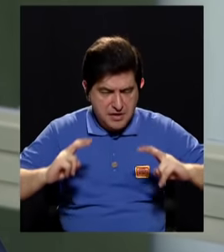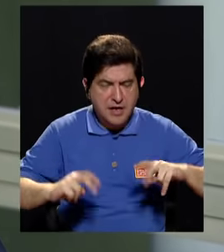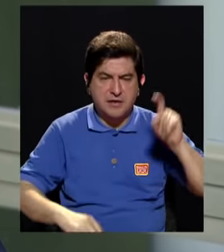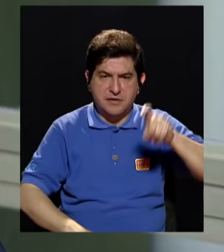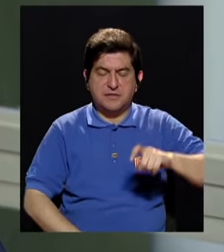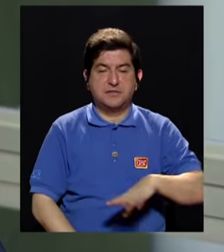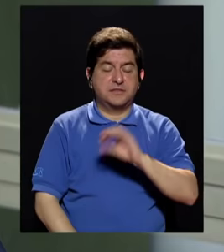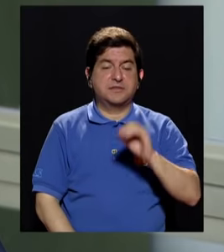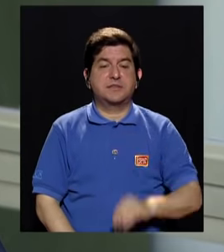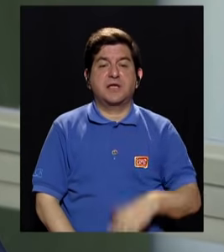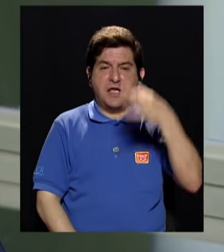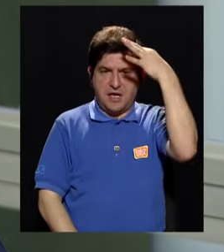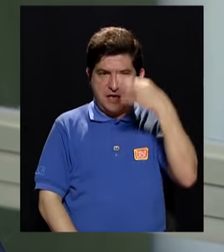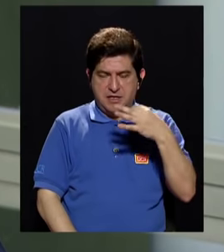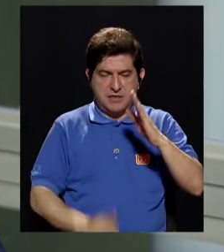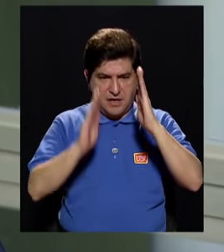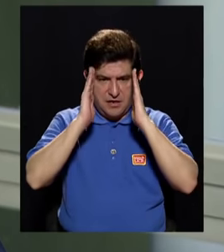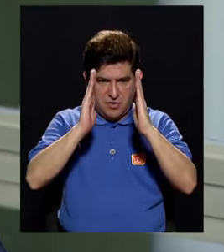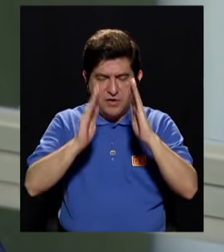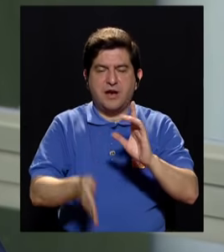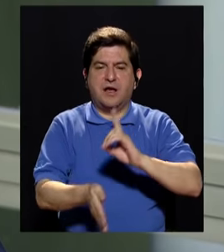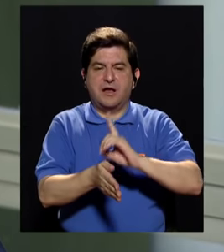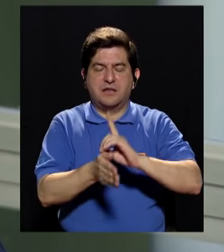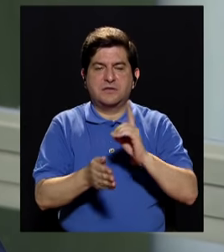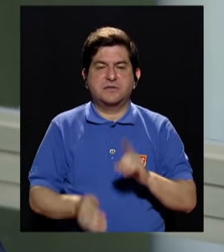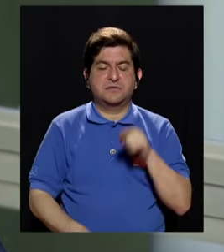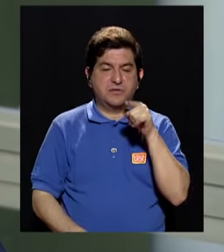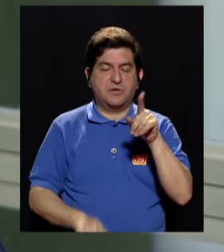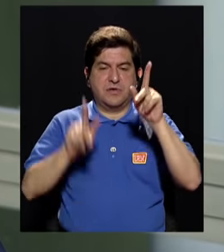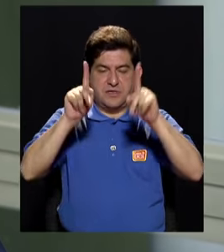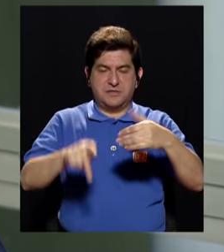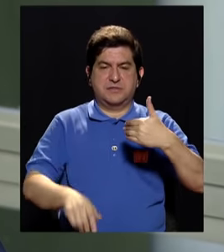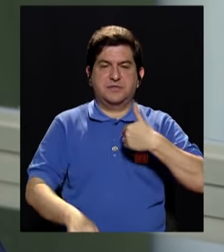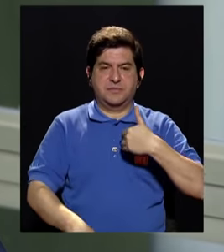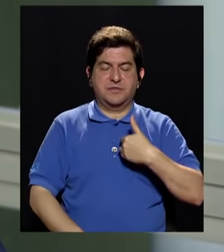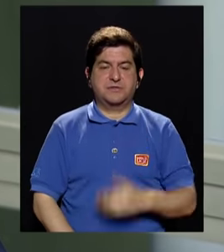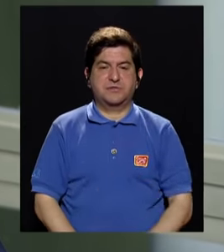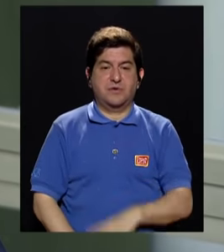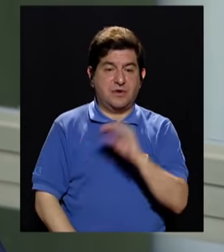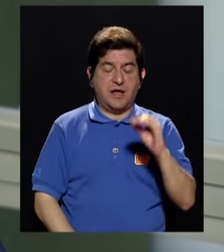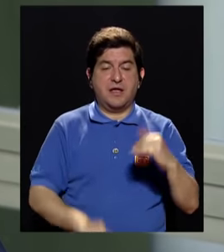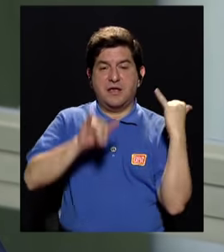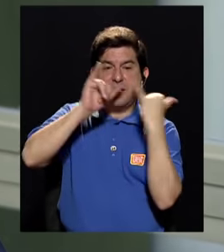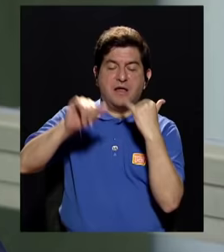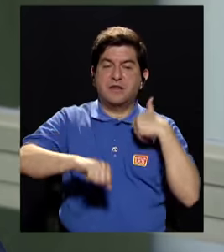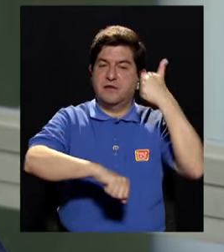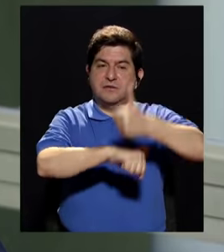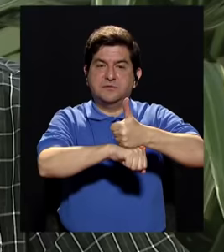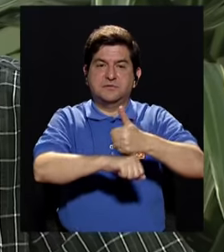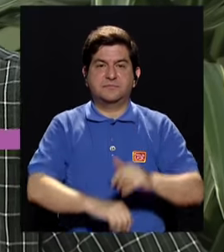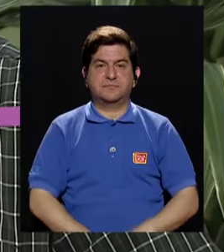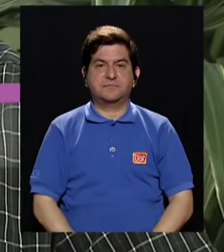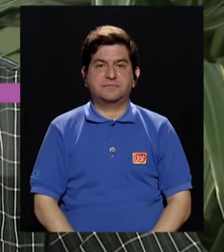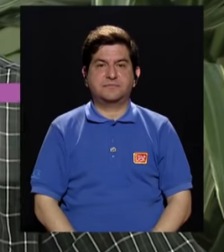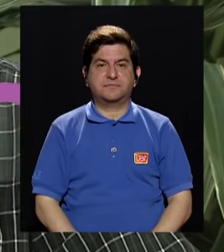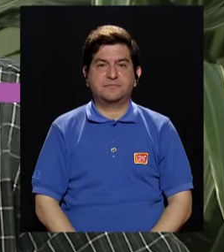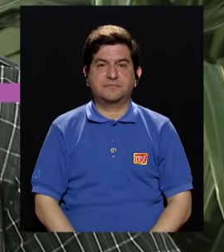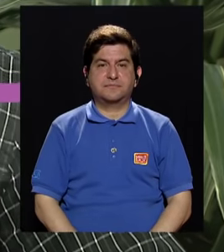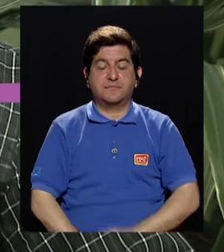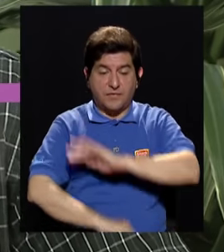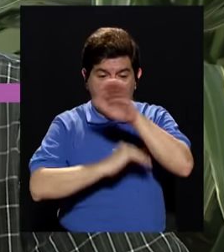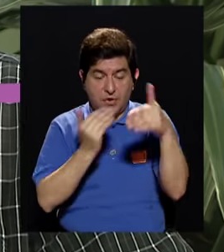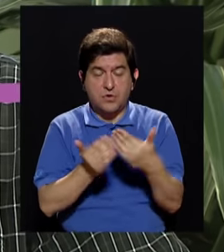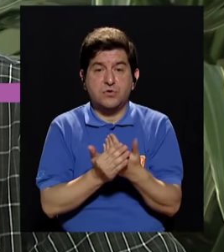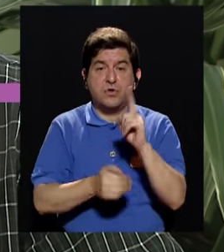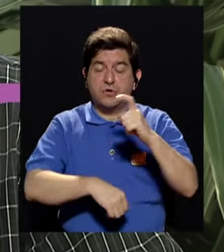un criterio sobre la valoración sobre la atención médica que recibió en el lo que le está denunciando que le pasó doctora y es que bueno